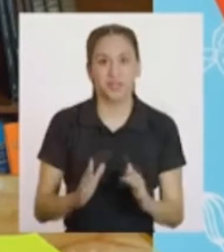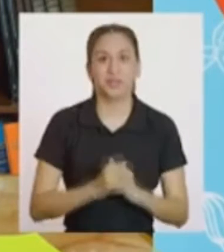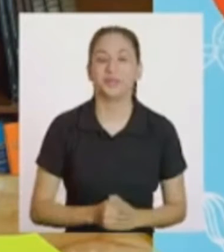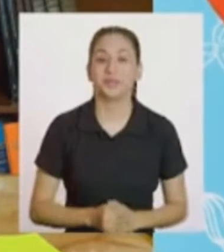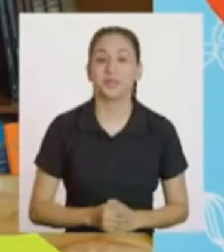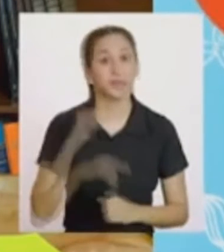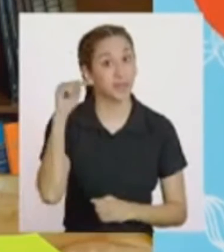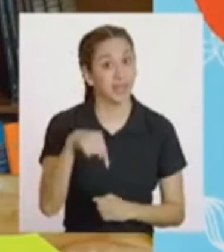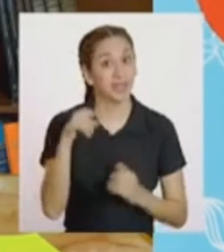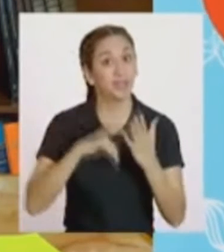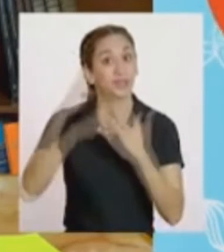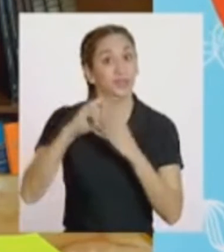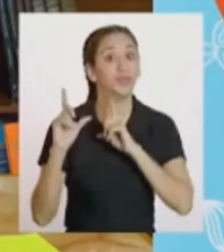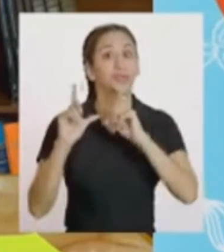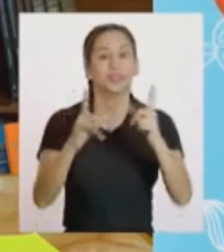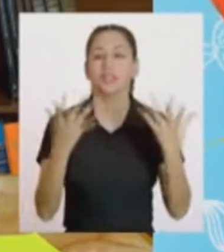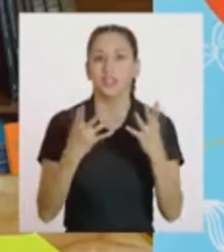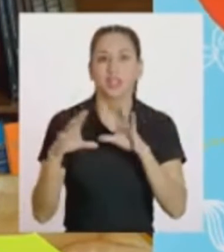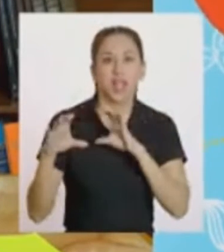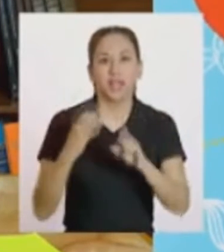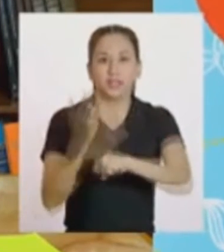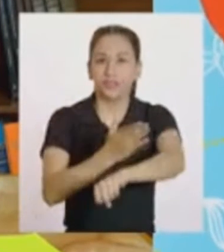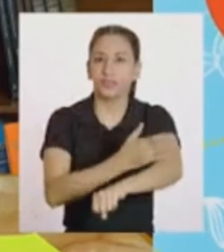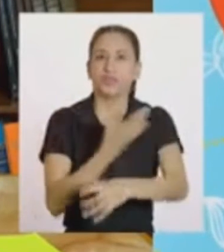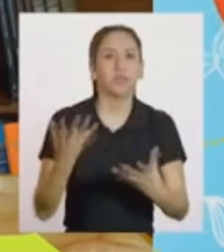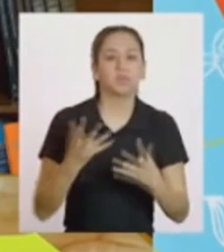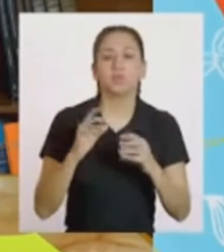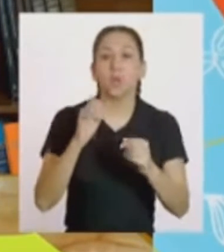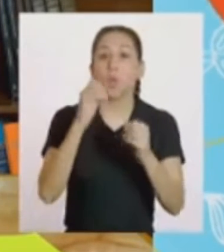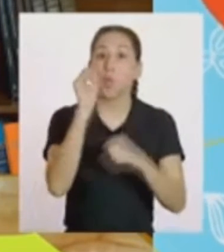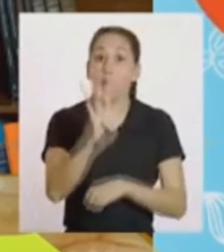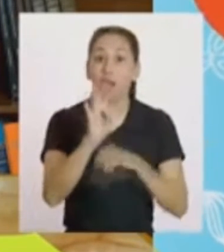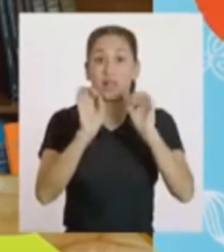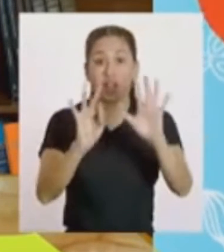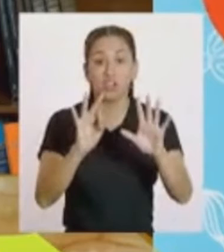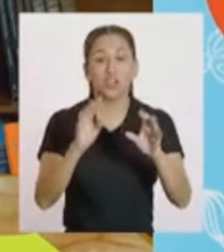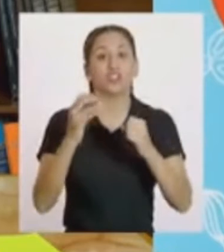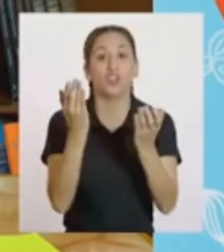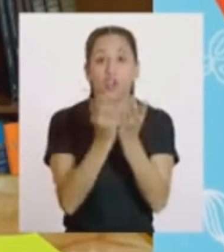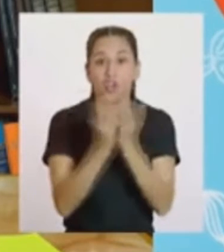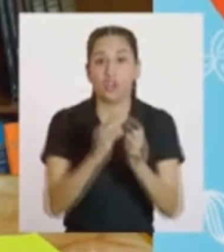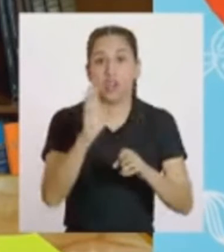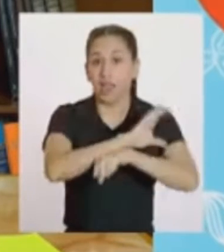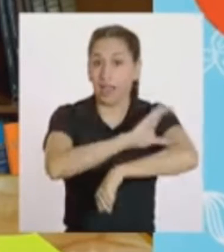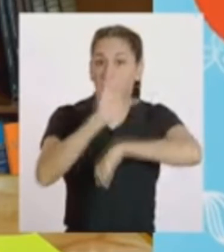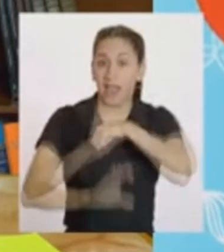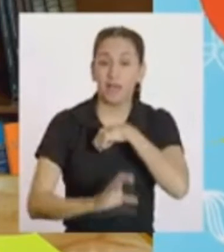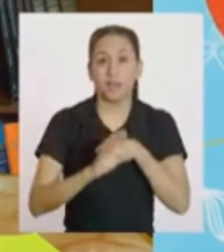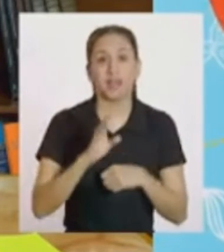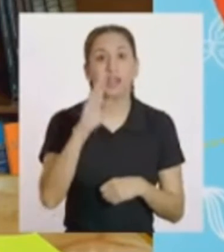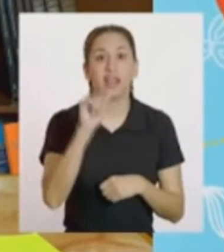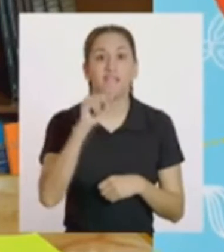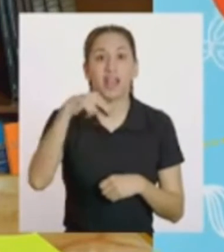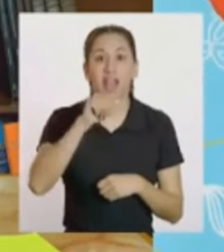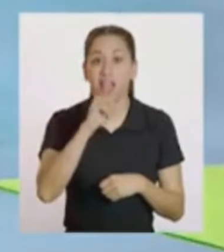estudiantes. Este proyecto se desarrolló en 48 escuelas en los distritos de Cajamarca, Baños del Inca